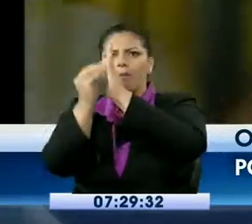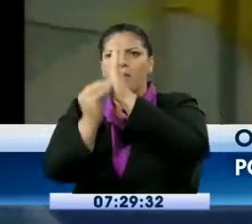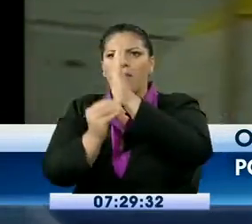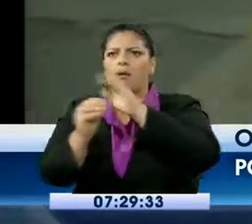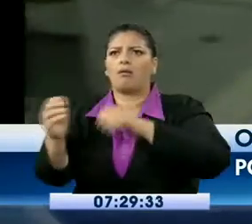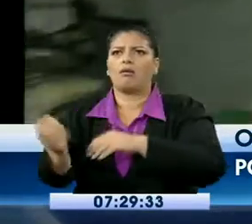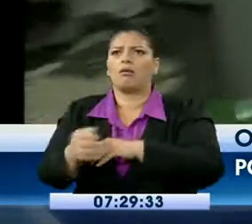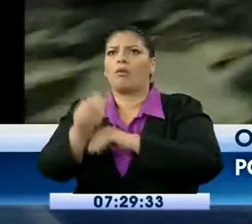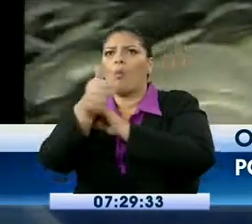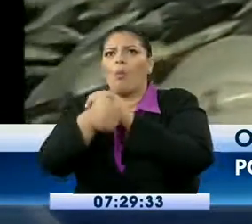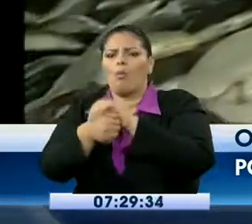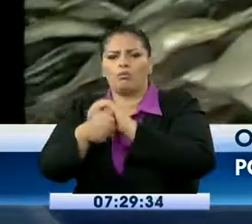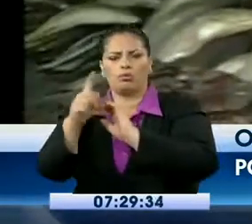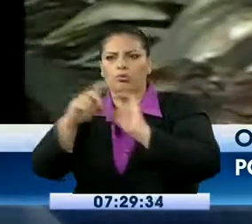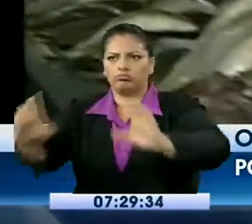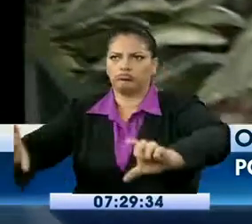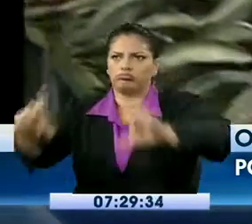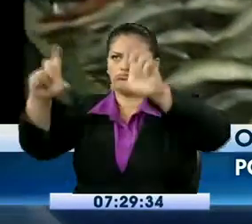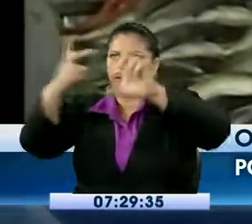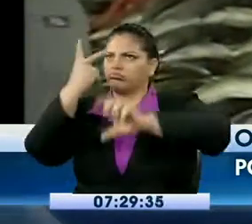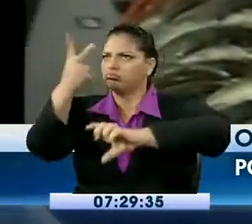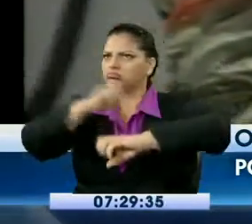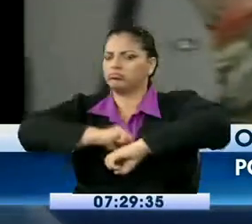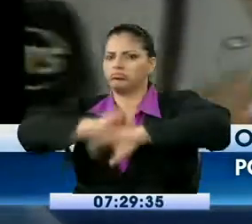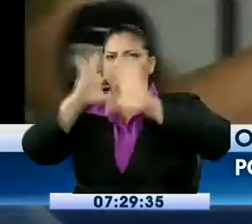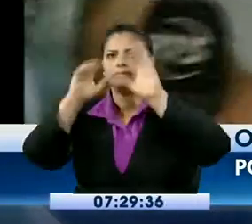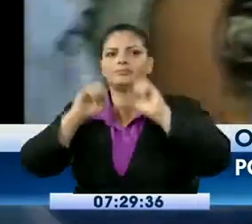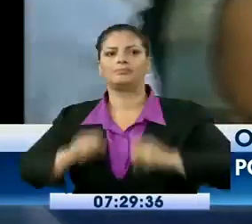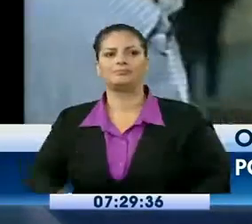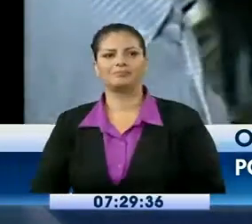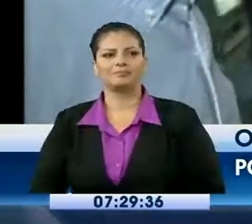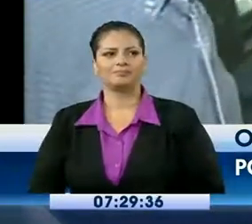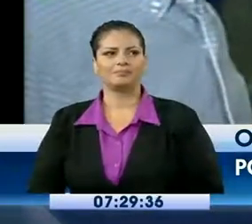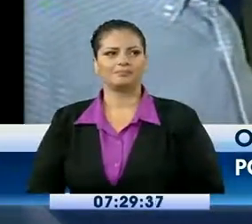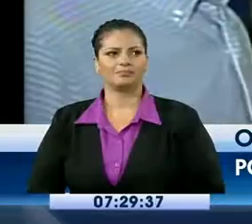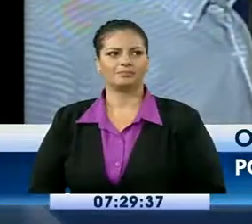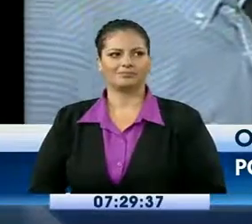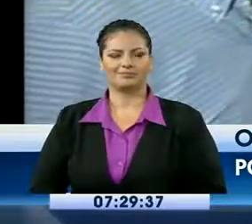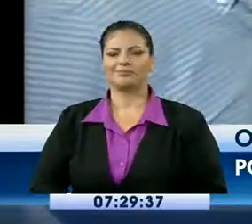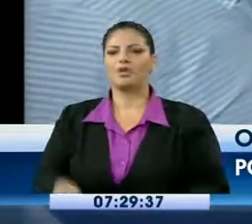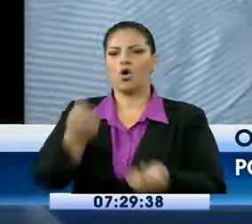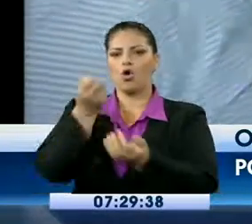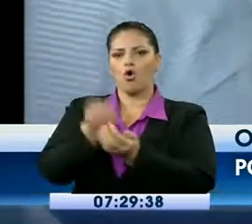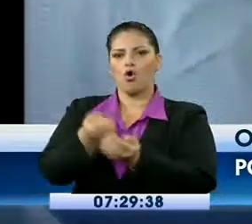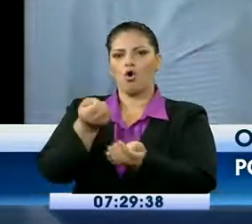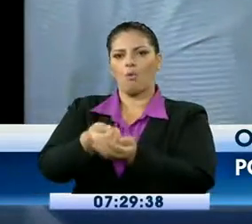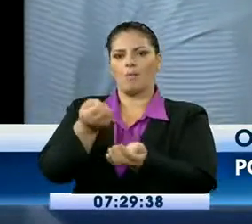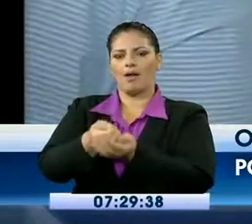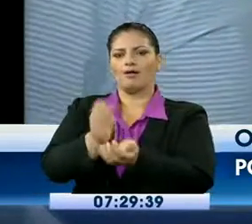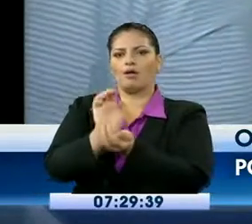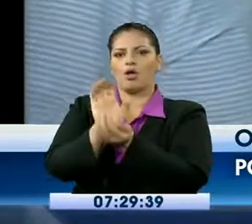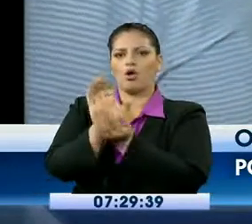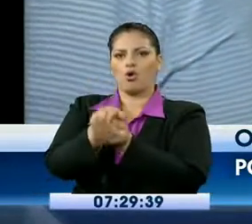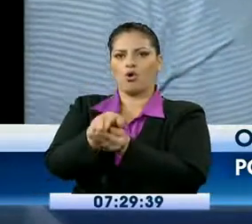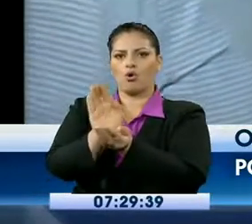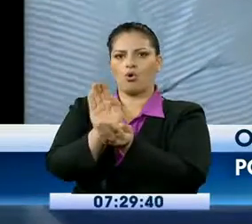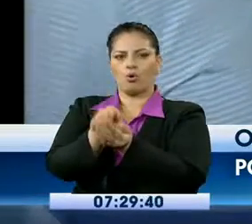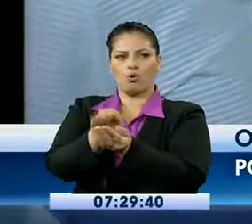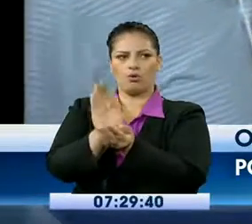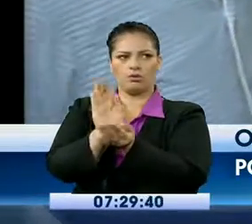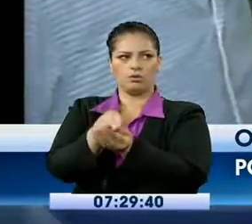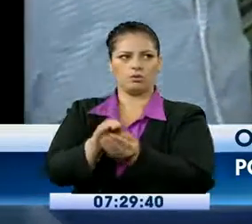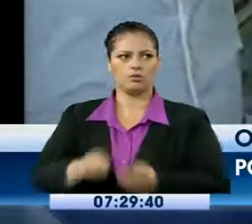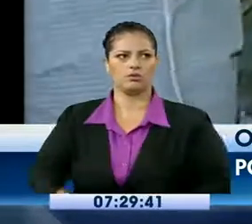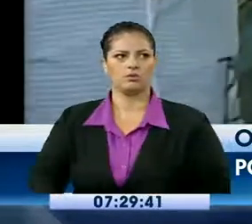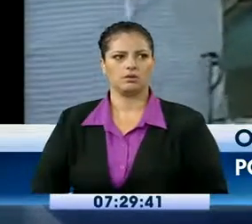viene el intendente. Muchas gracias. Caballero, buscando el buen marisco para la almuerzo. Sí, ya le pedí concha. Concha. ¿Cómo está la libra de concha? Perdón, es por unidad.